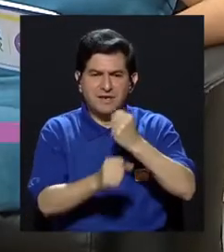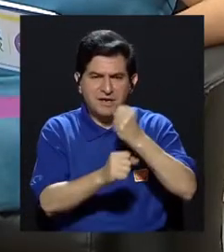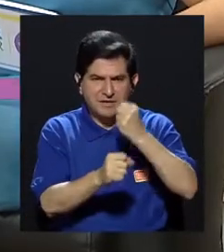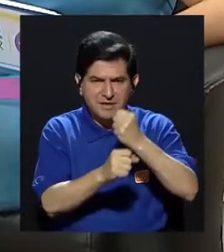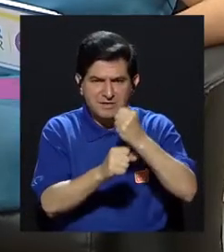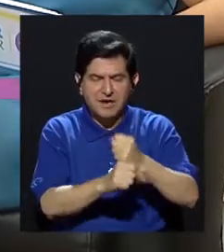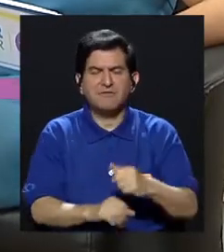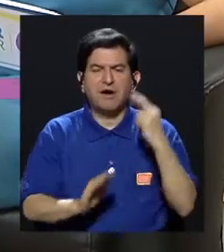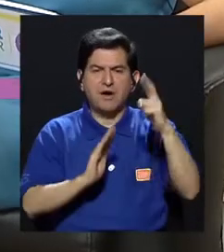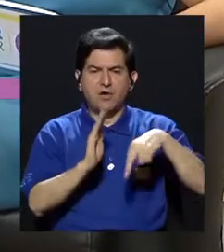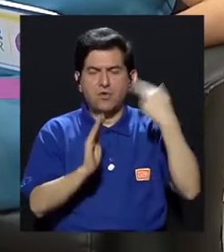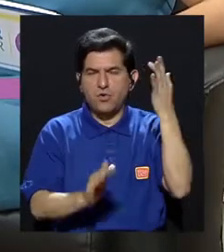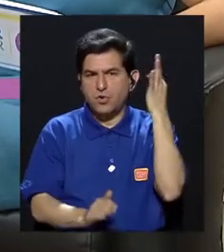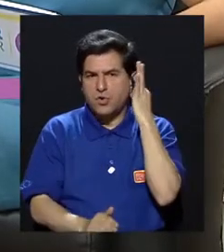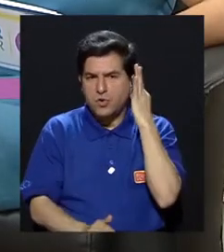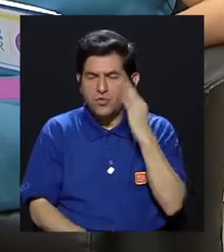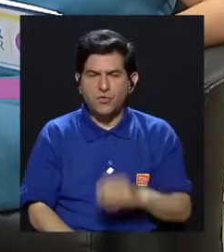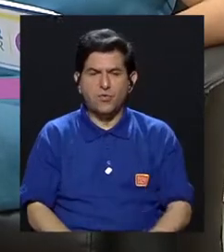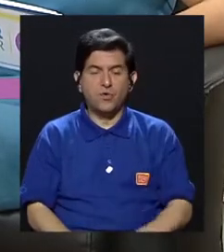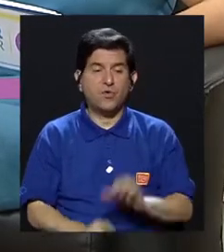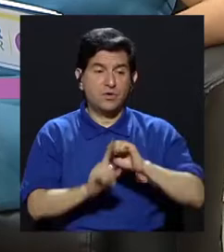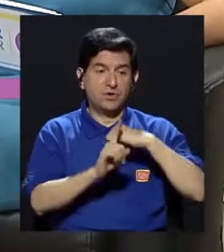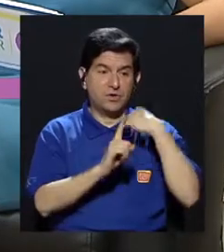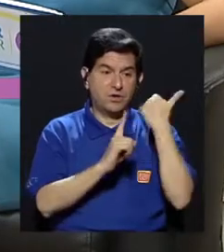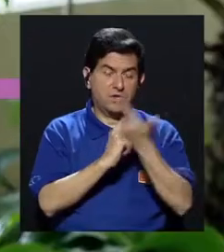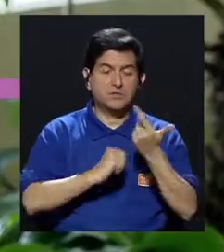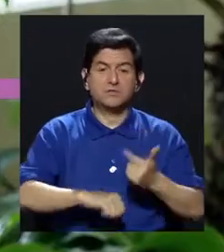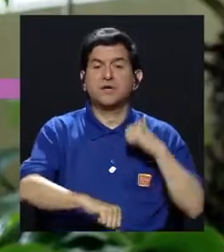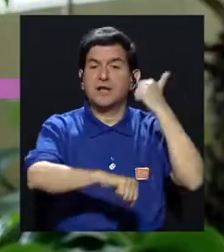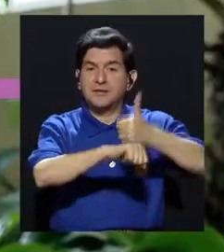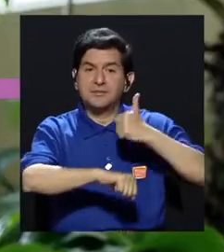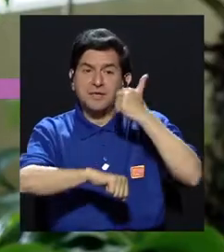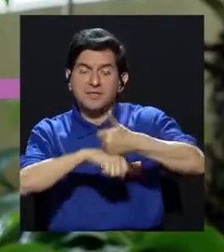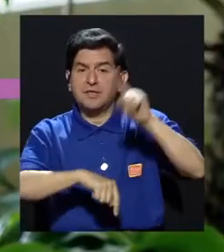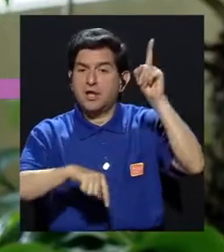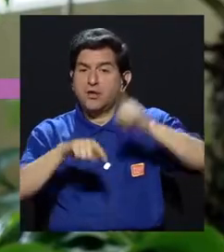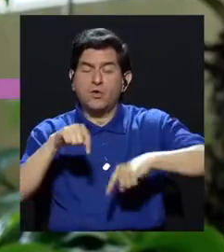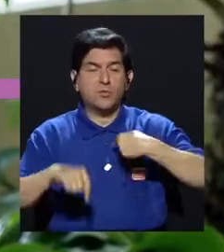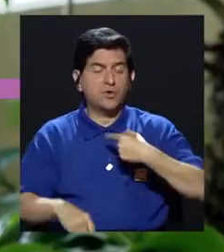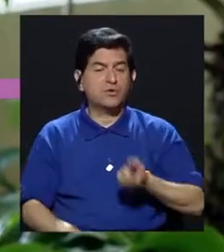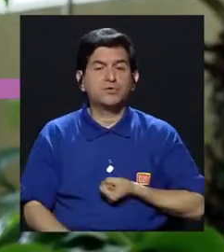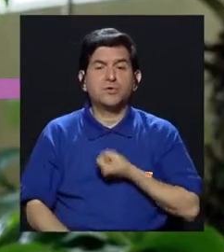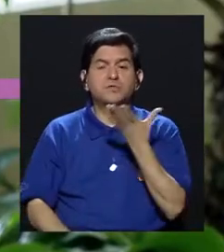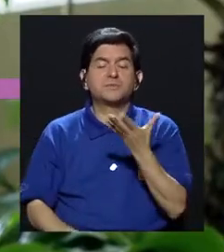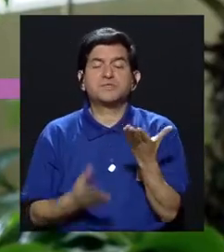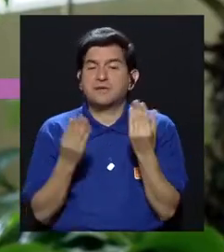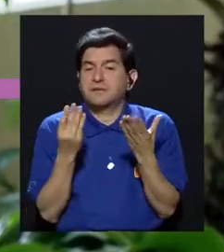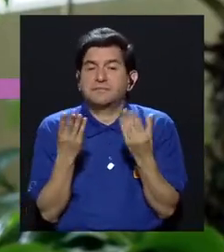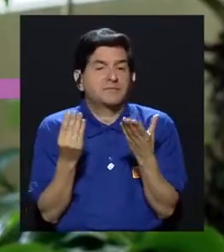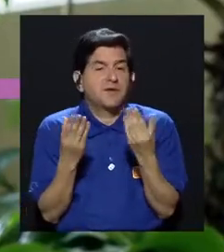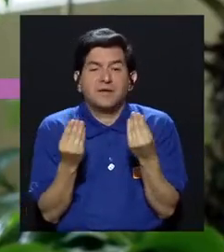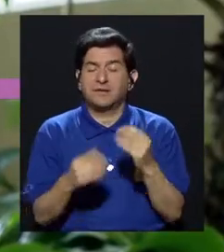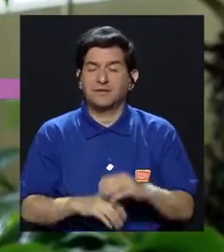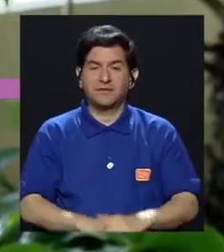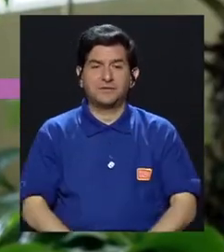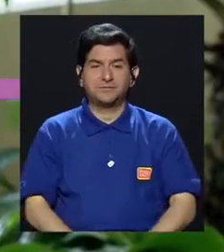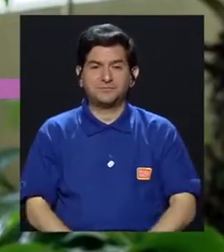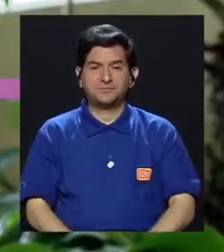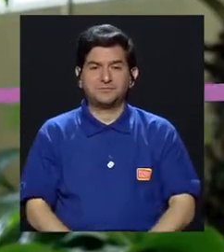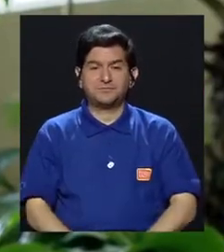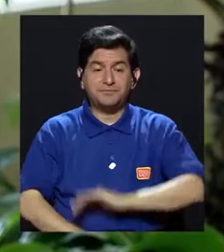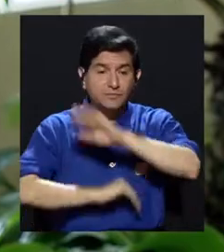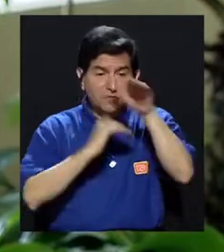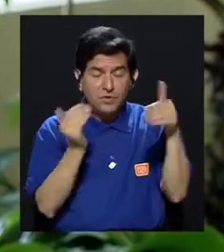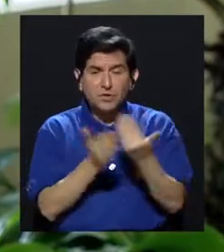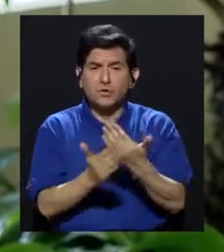oficios y roles que se le asignan a las mujeres, que son sociales. No puedo tampoco manifestar que tengo miedo, ¿verdad?